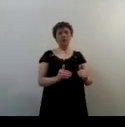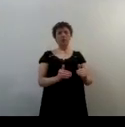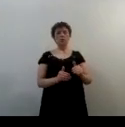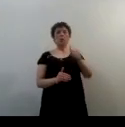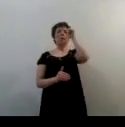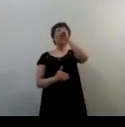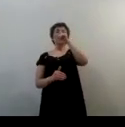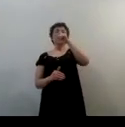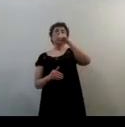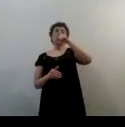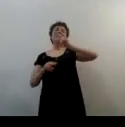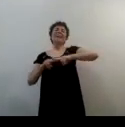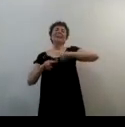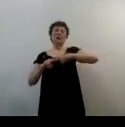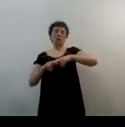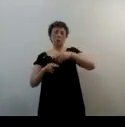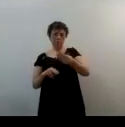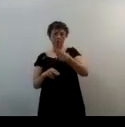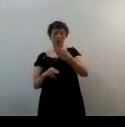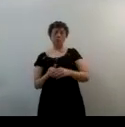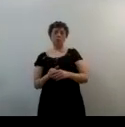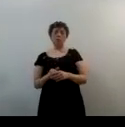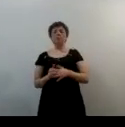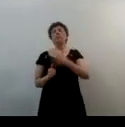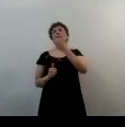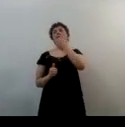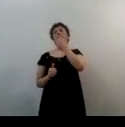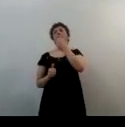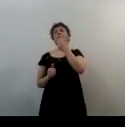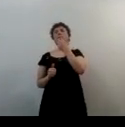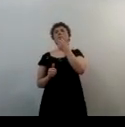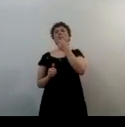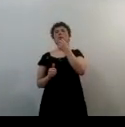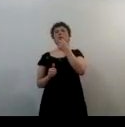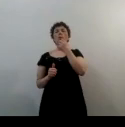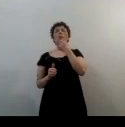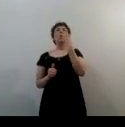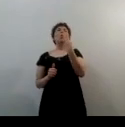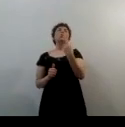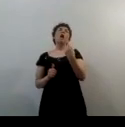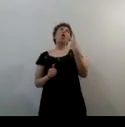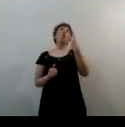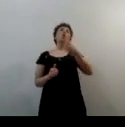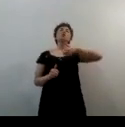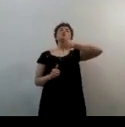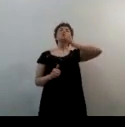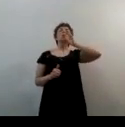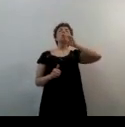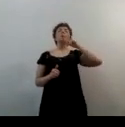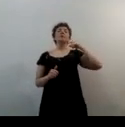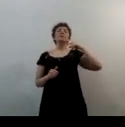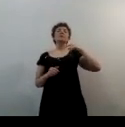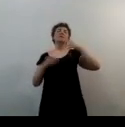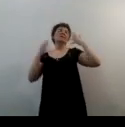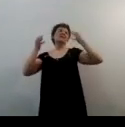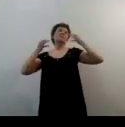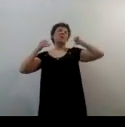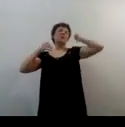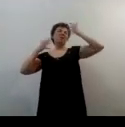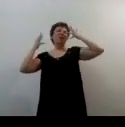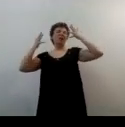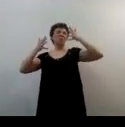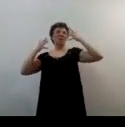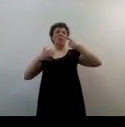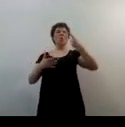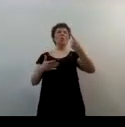claro, por ejemplo, las famosas 1 o 2 copas diarias que se han recomendado en la dieta mediterránea de toda la vida, pues